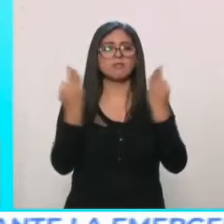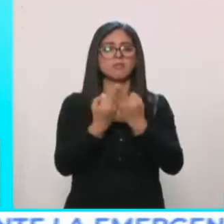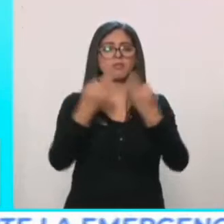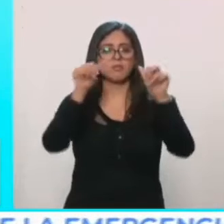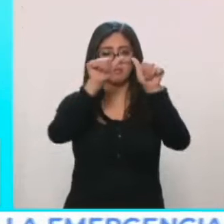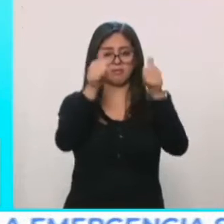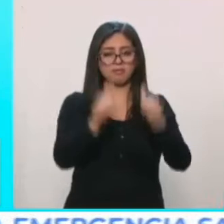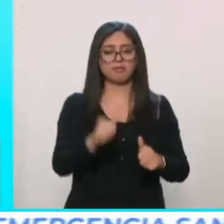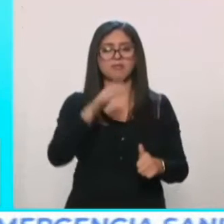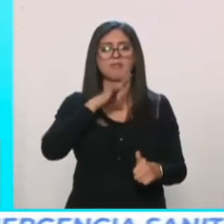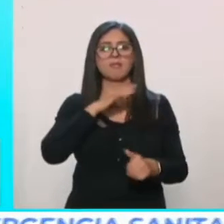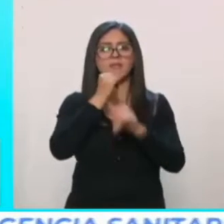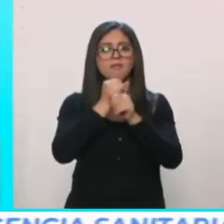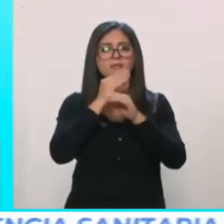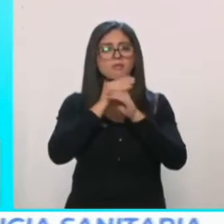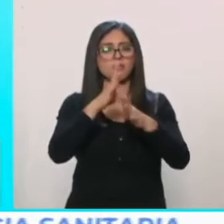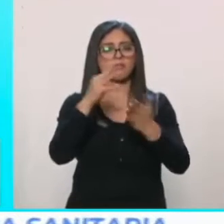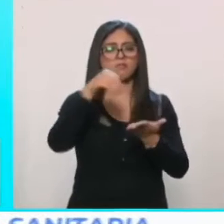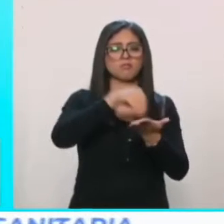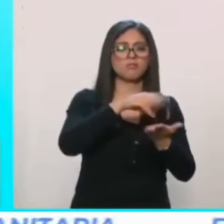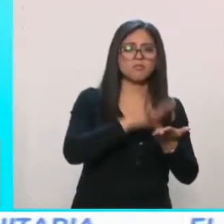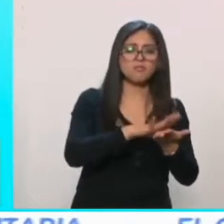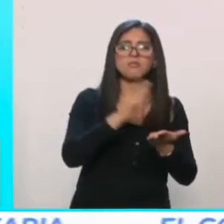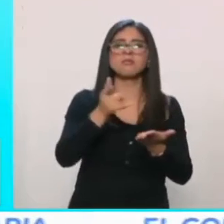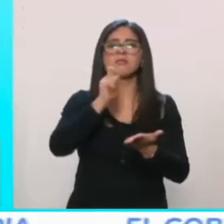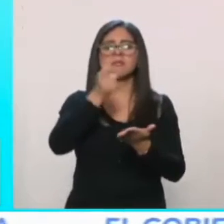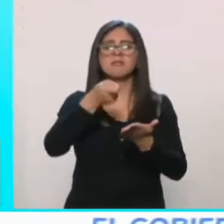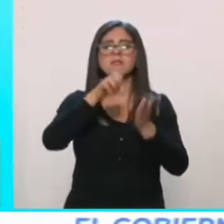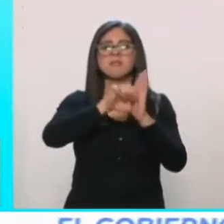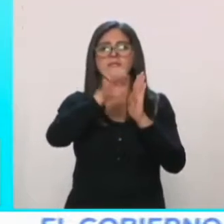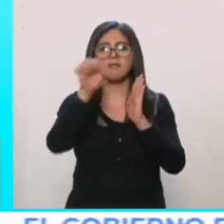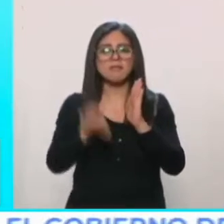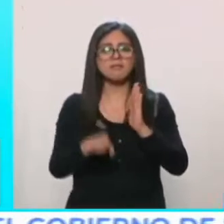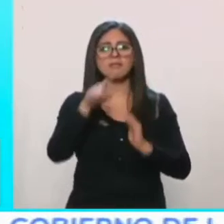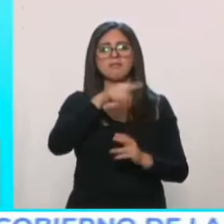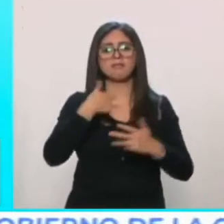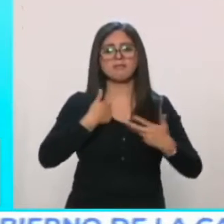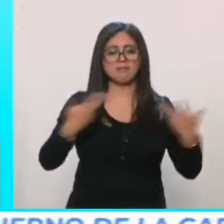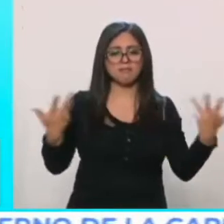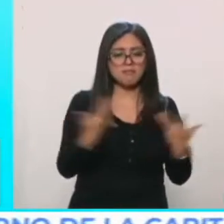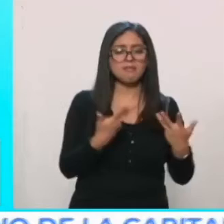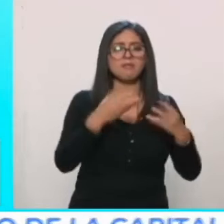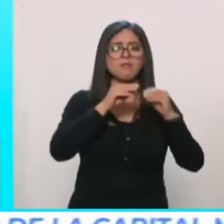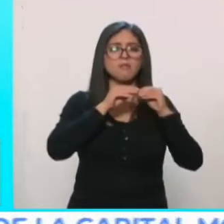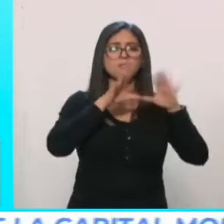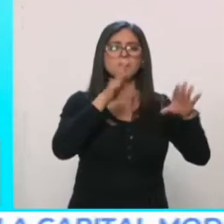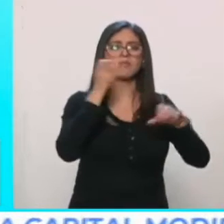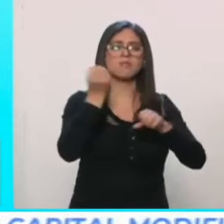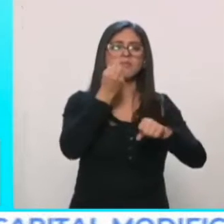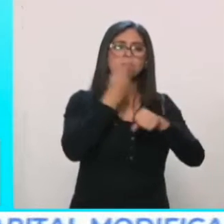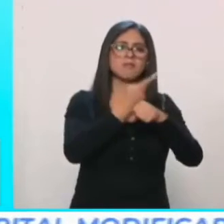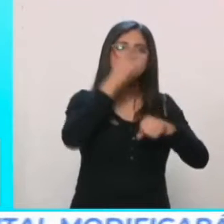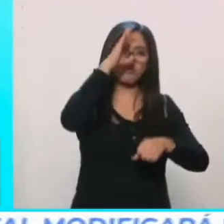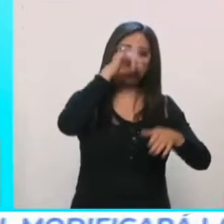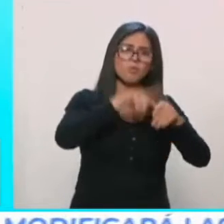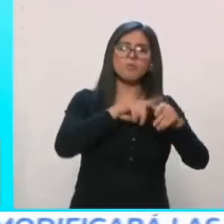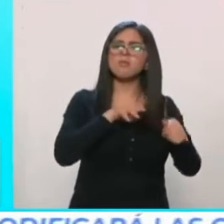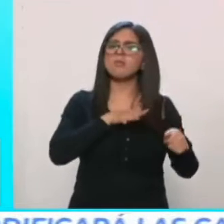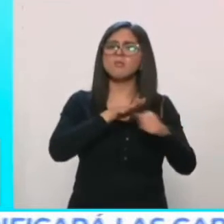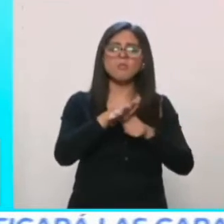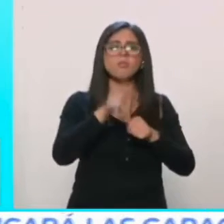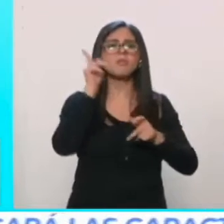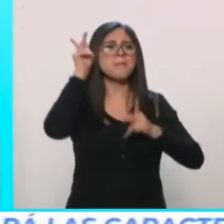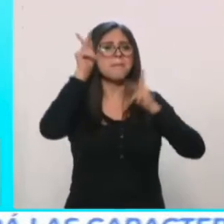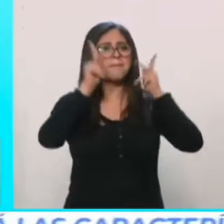la plataforma. Vamos desde las propias producciones de la Secretaría de Cultura, como son visitas guiadas en